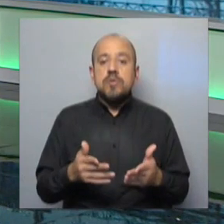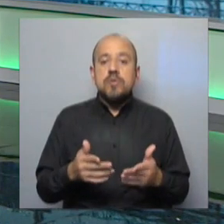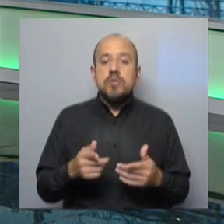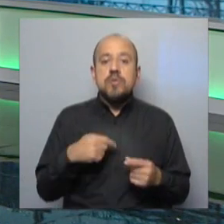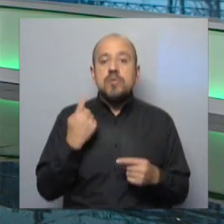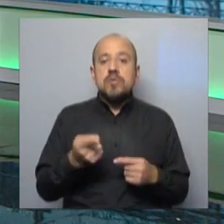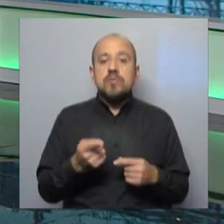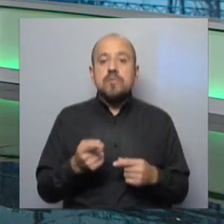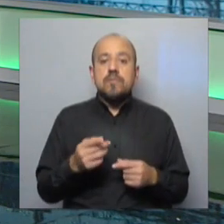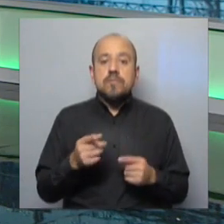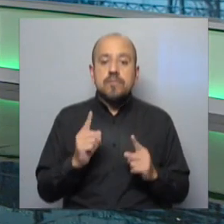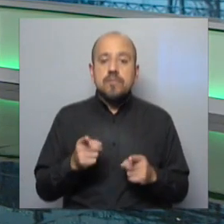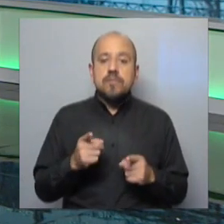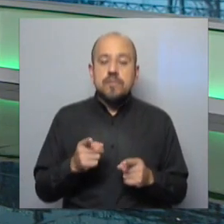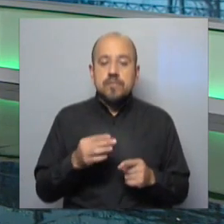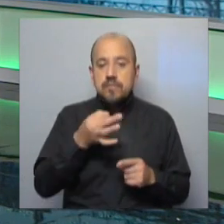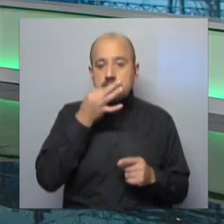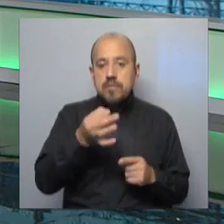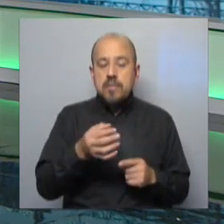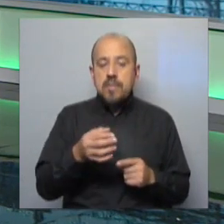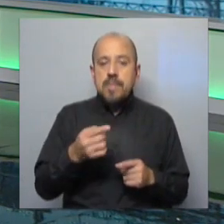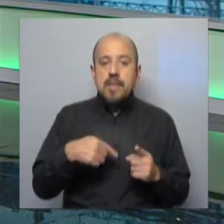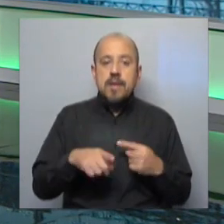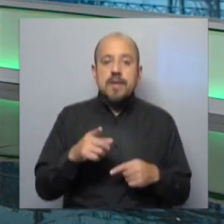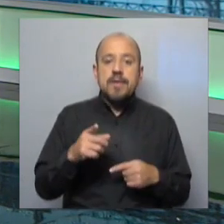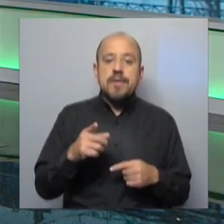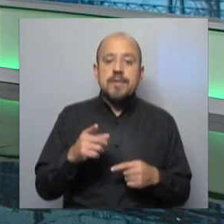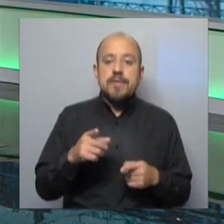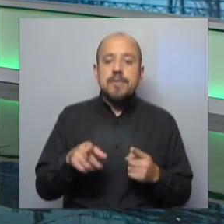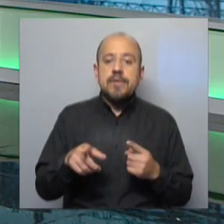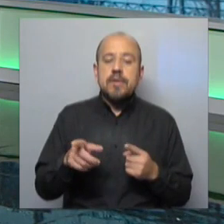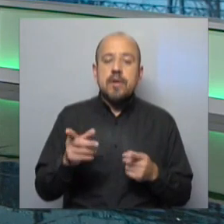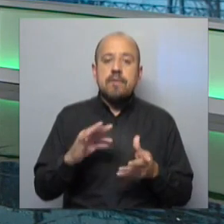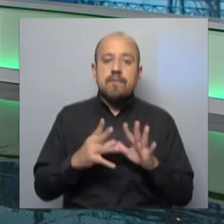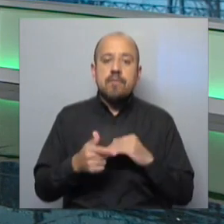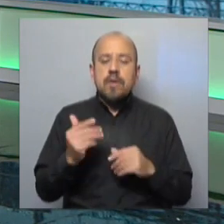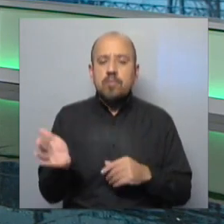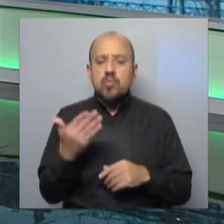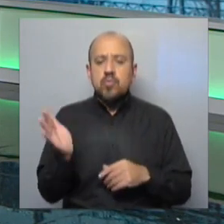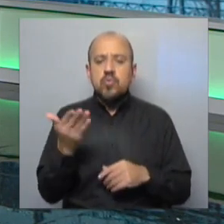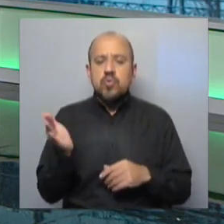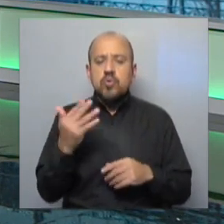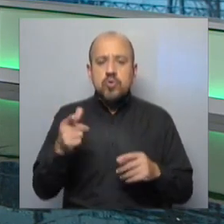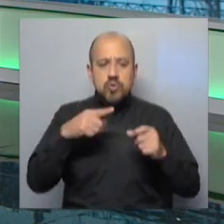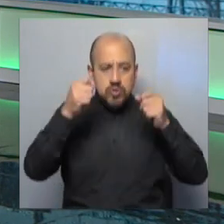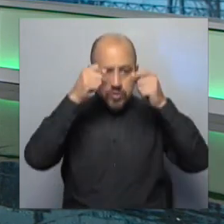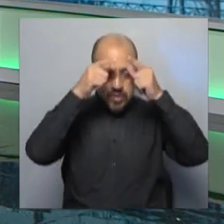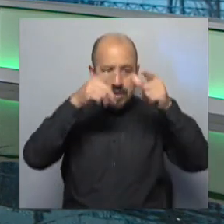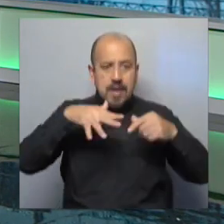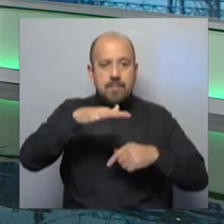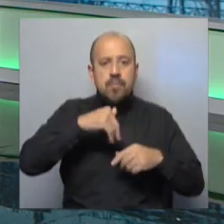último destaque tiene que ver con lo que hablábamos al principio que es este este modelo productivo de ganadería intensiva